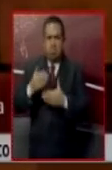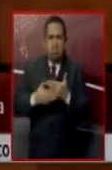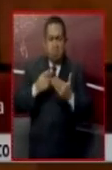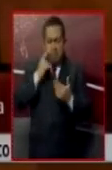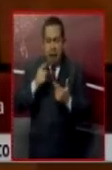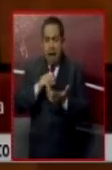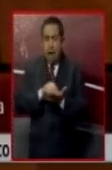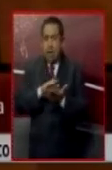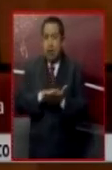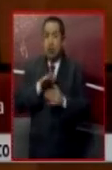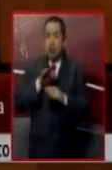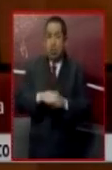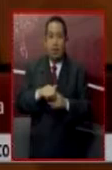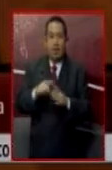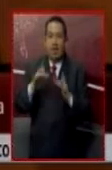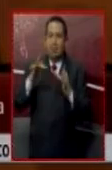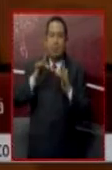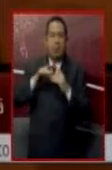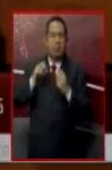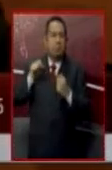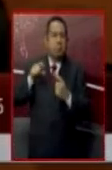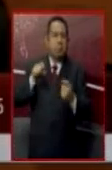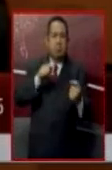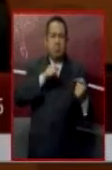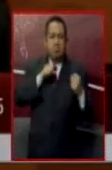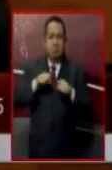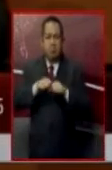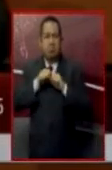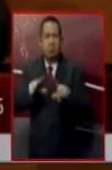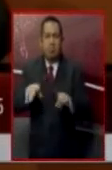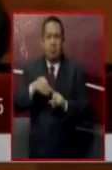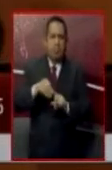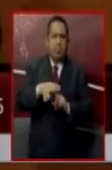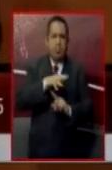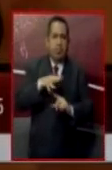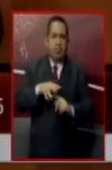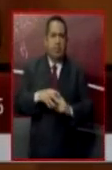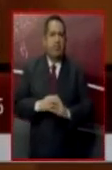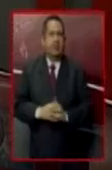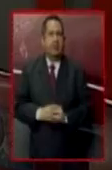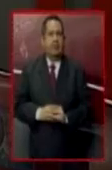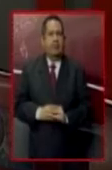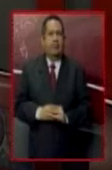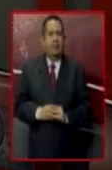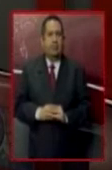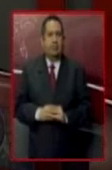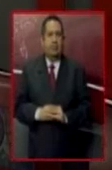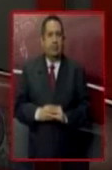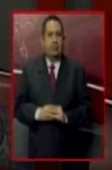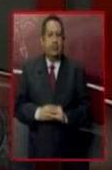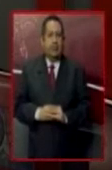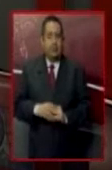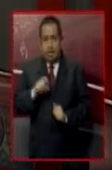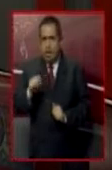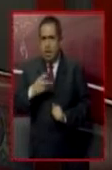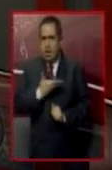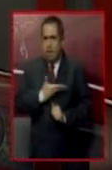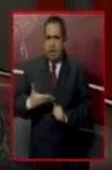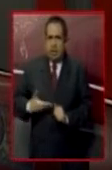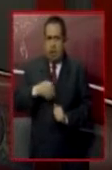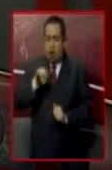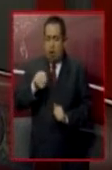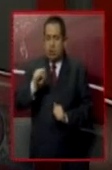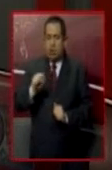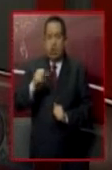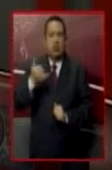trámites sobre el espectro radioeléctrico y Bueno, el presidente José Francisco